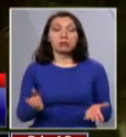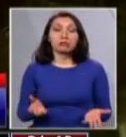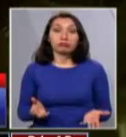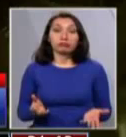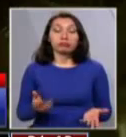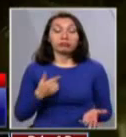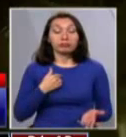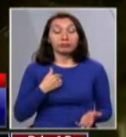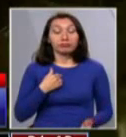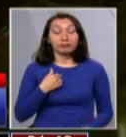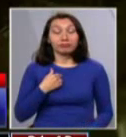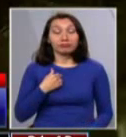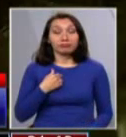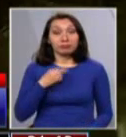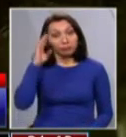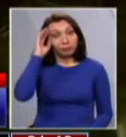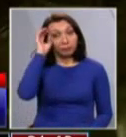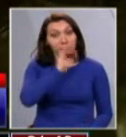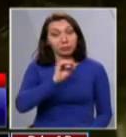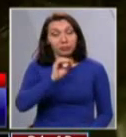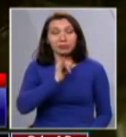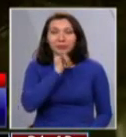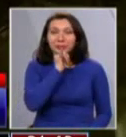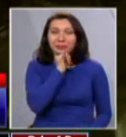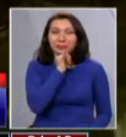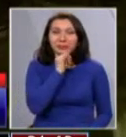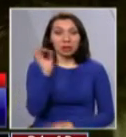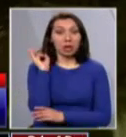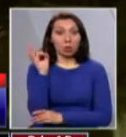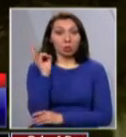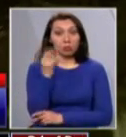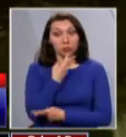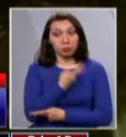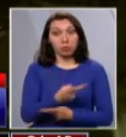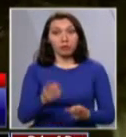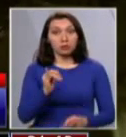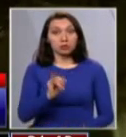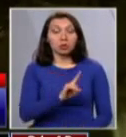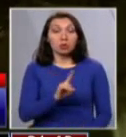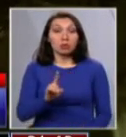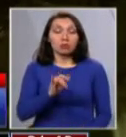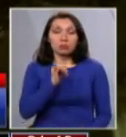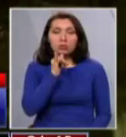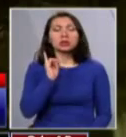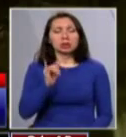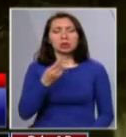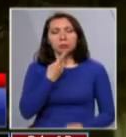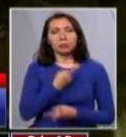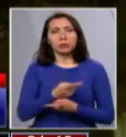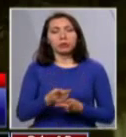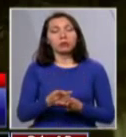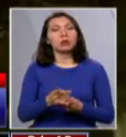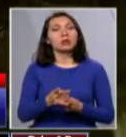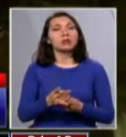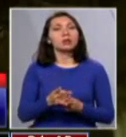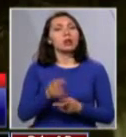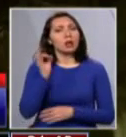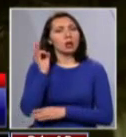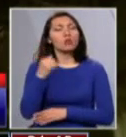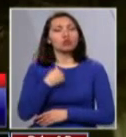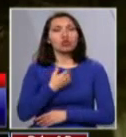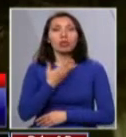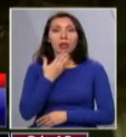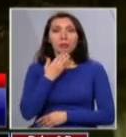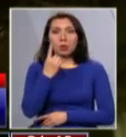me parece no sé si que esa reunión se dio a conocer o no se dio a conocer o si existía una reunión recuerde que yo